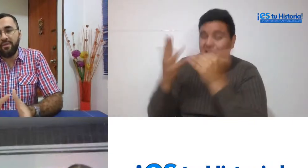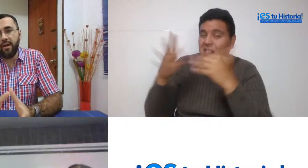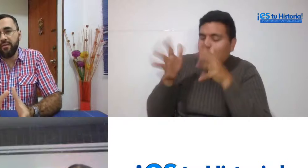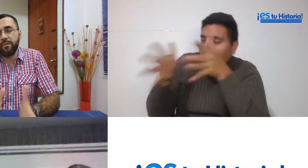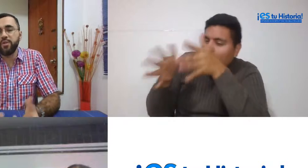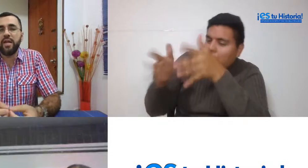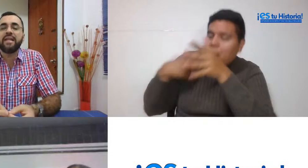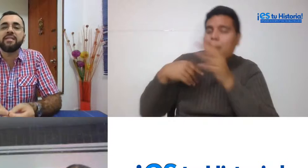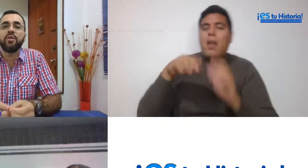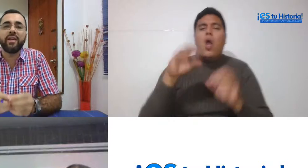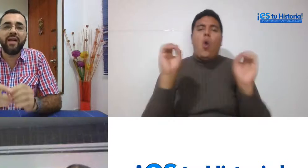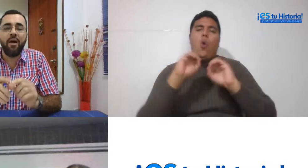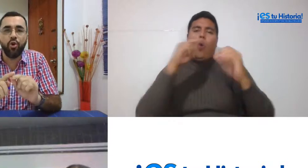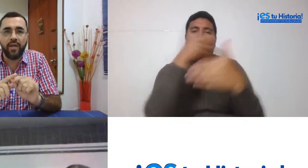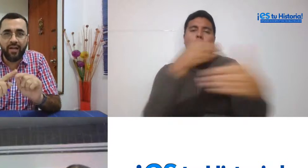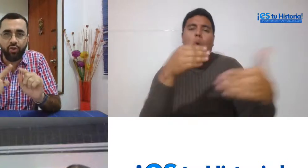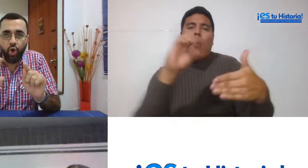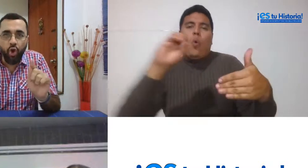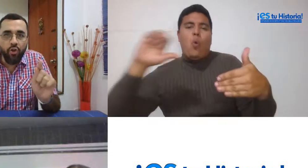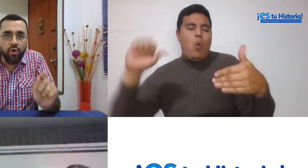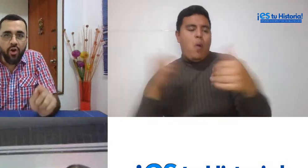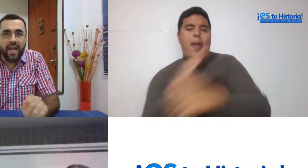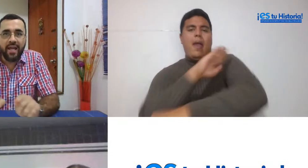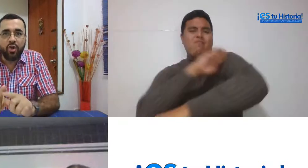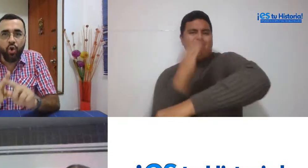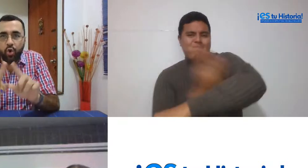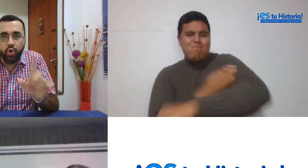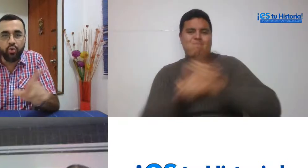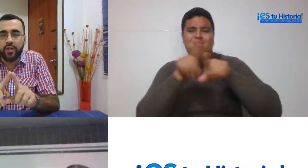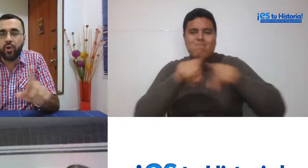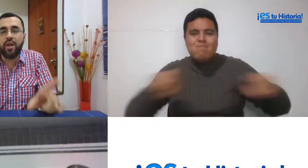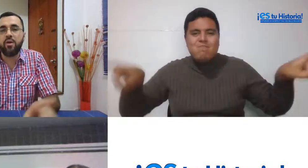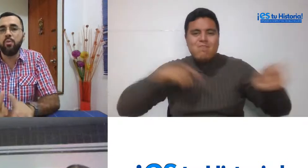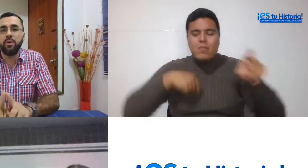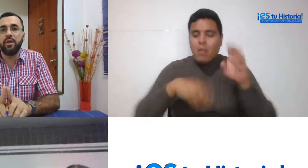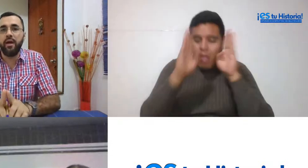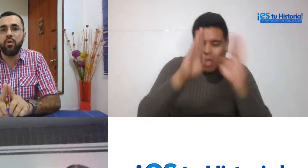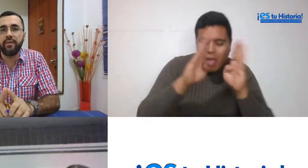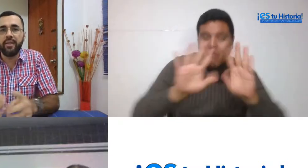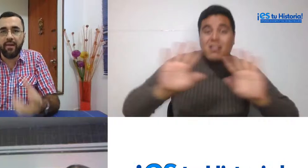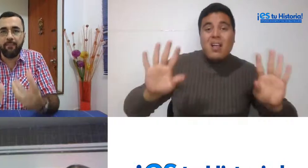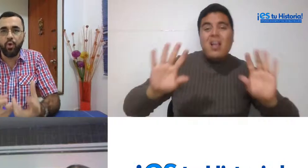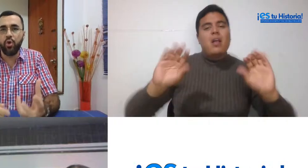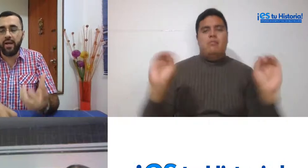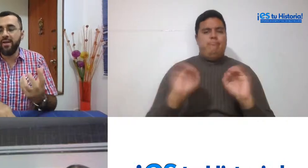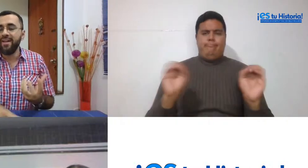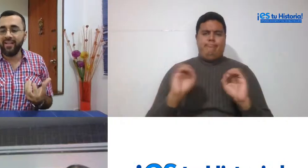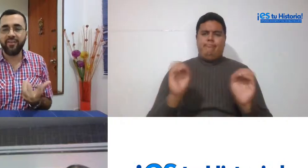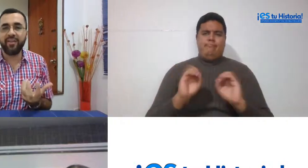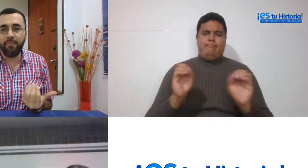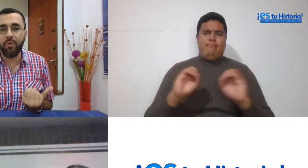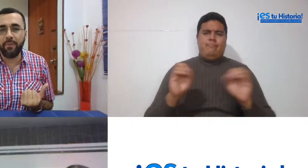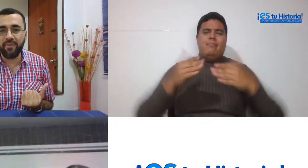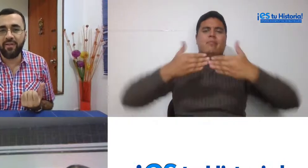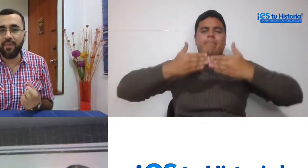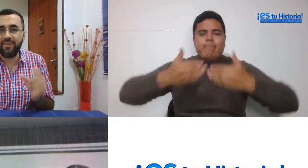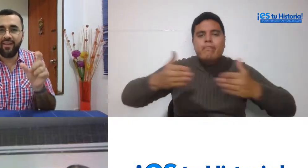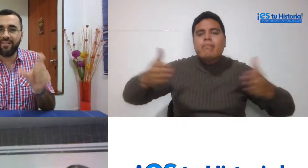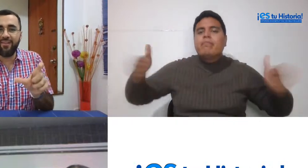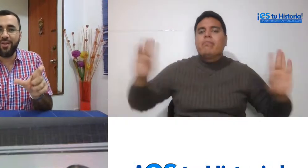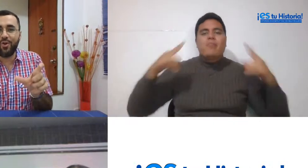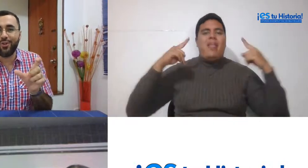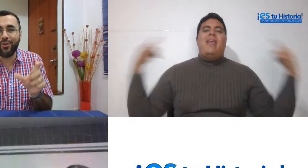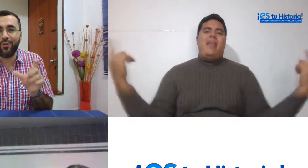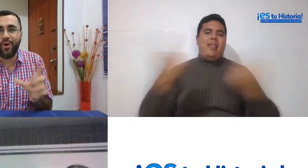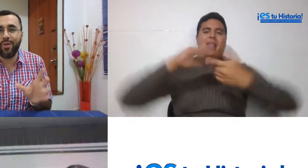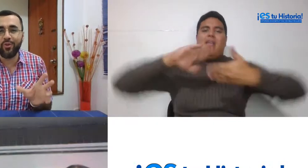o capacidades excepcionales, sino que aborda a todo el conjunto, a toda la comunidad educativa la involucra. Entonces queremos ver precisamente